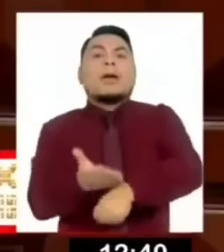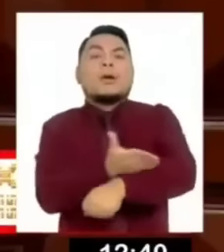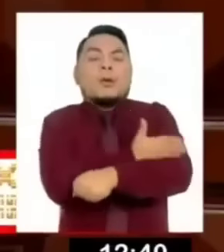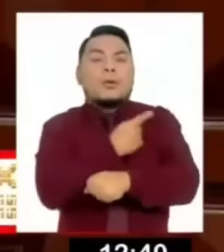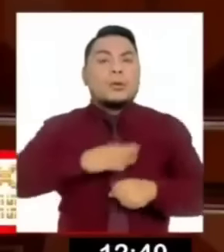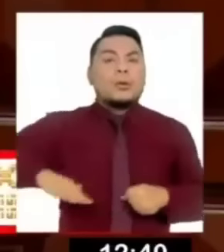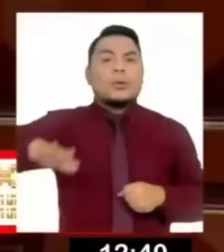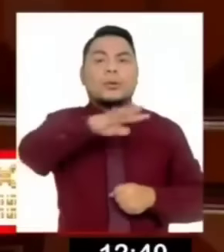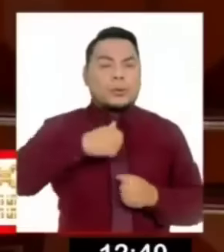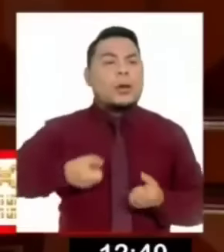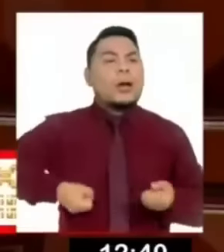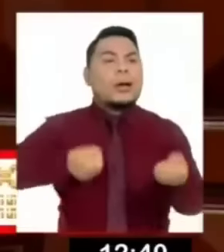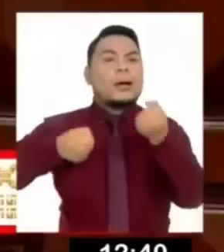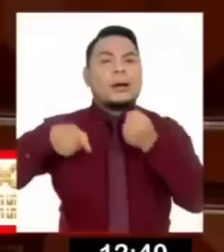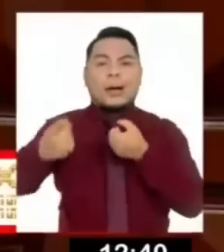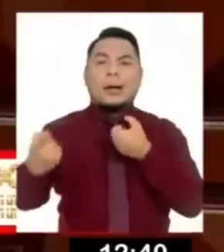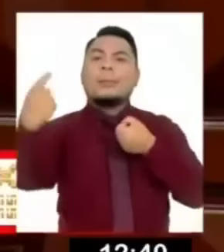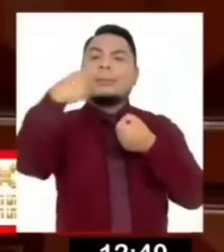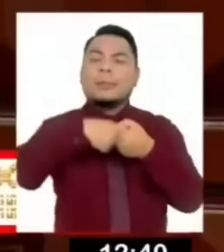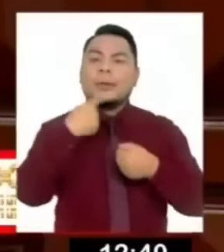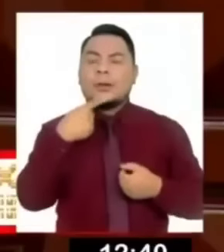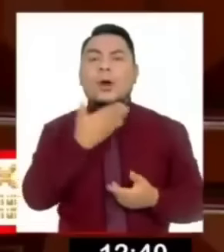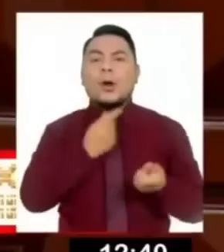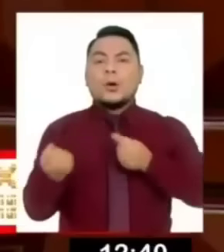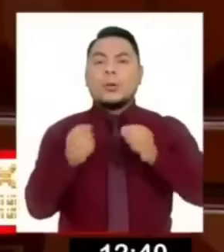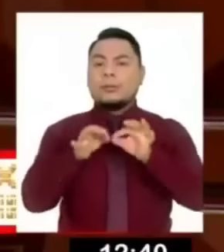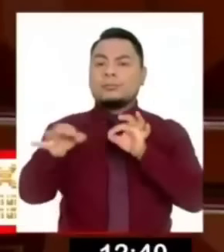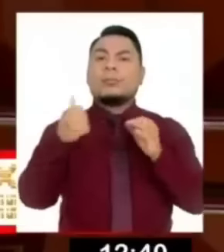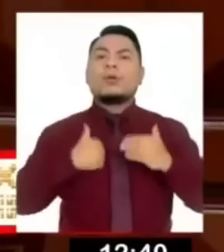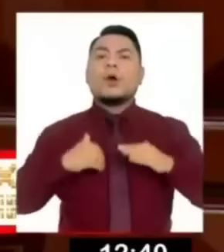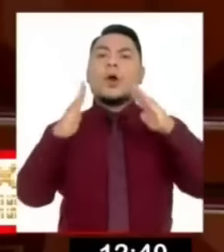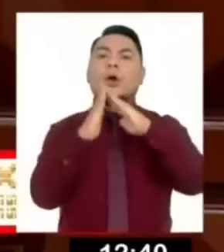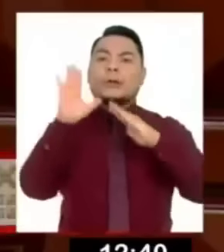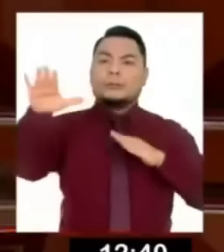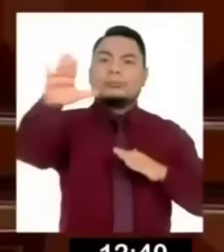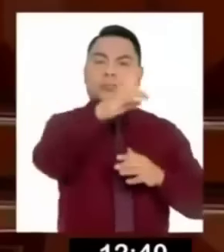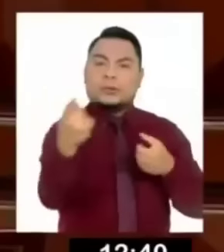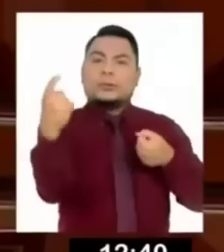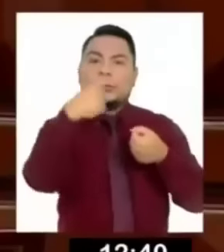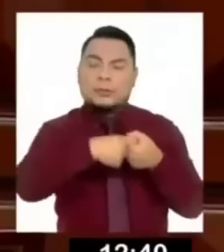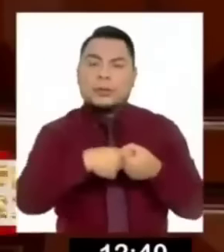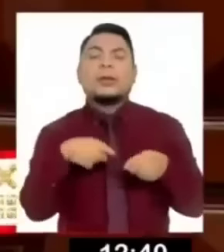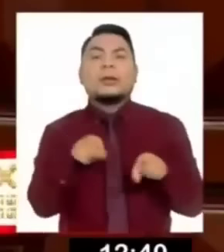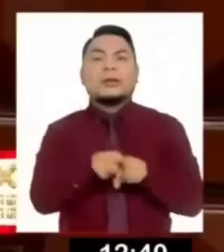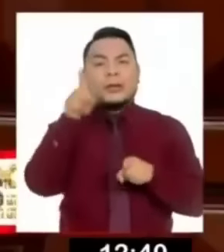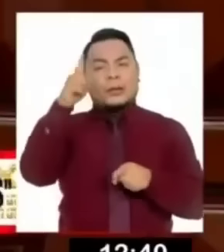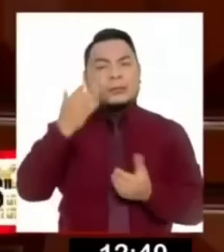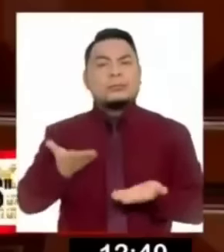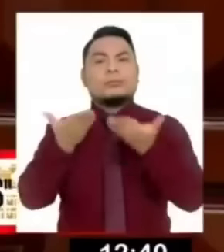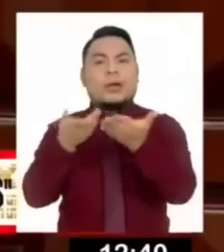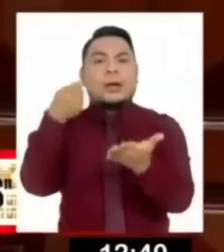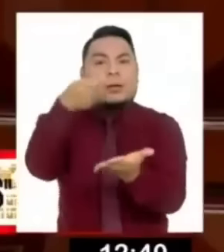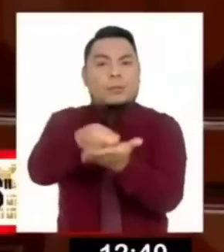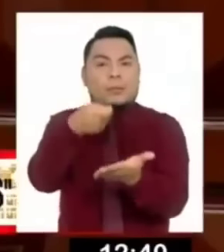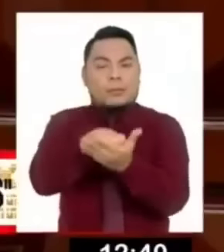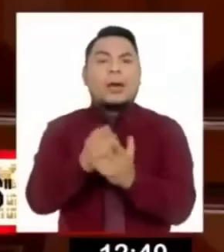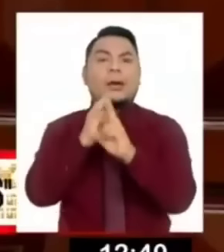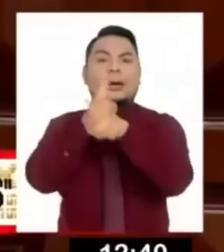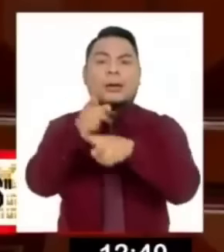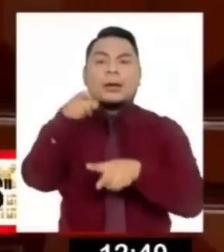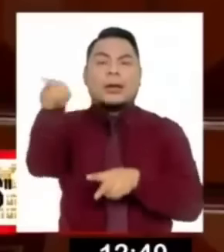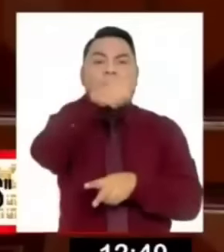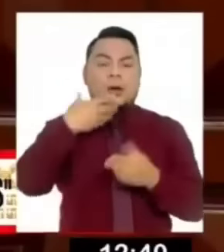Productiva del Campo, con la participación de los gobiernos regionales y los gobiernos locales. Direccionaremos fondos públicos para